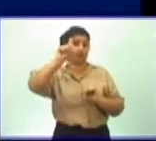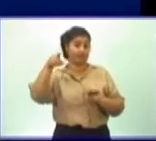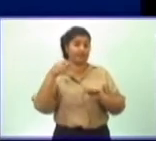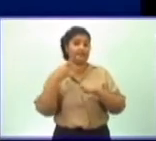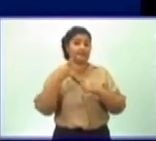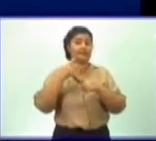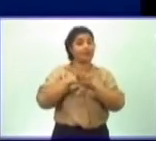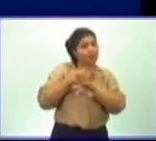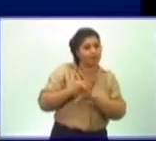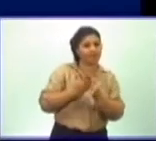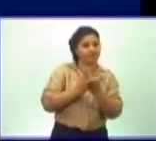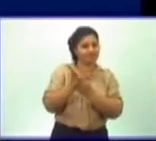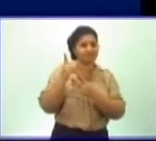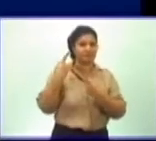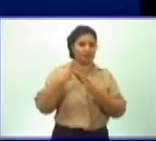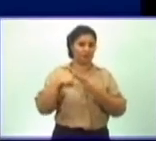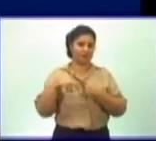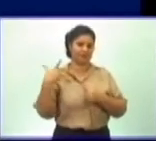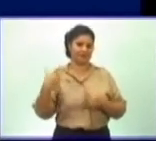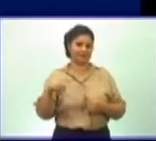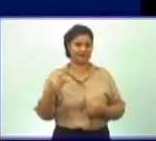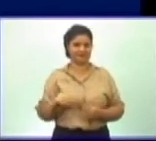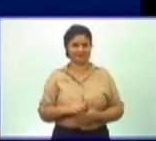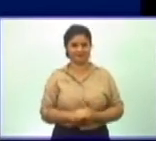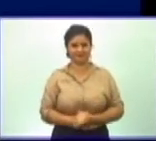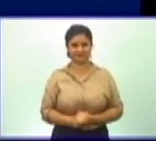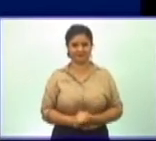pasamos entonces al tercero.